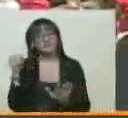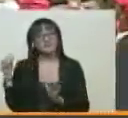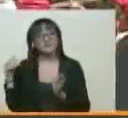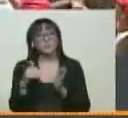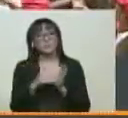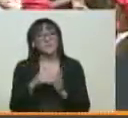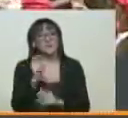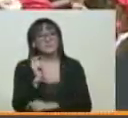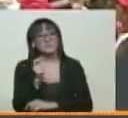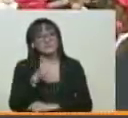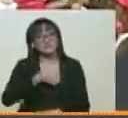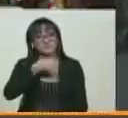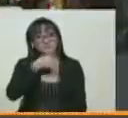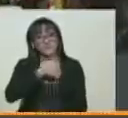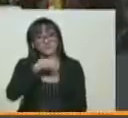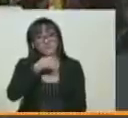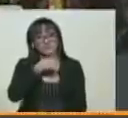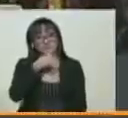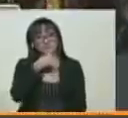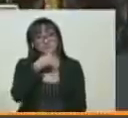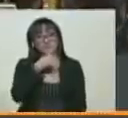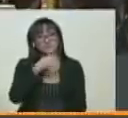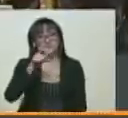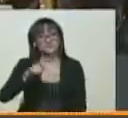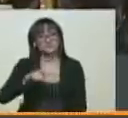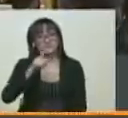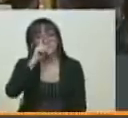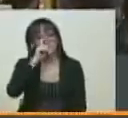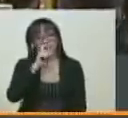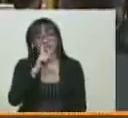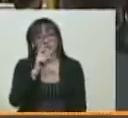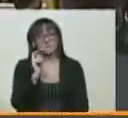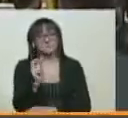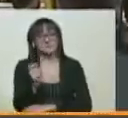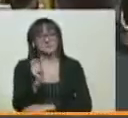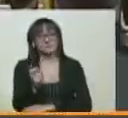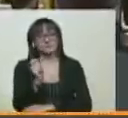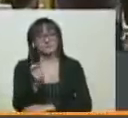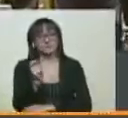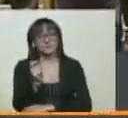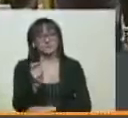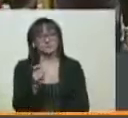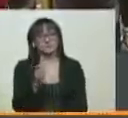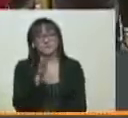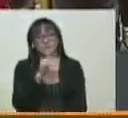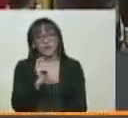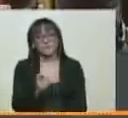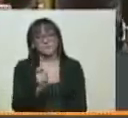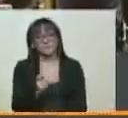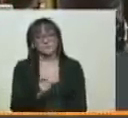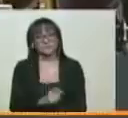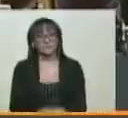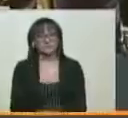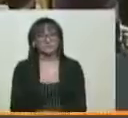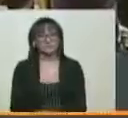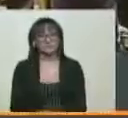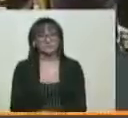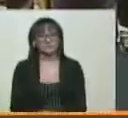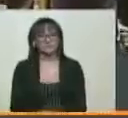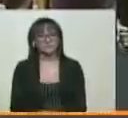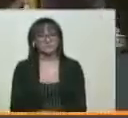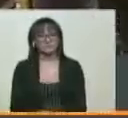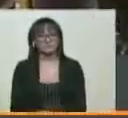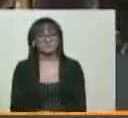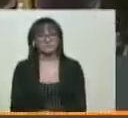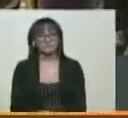700.000 pensionados o compatriotas en edad de ser pensionados sin ninguna pensión.